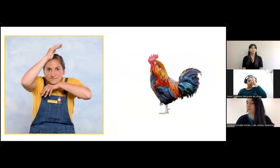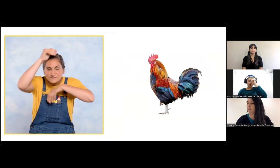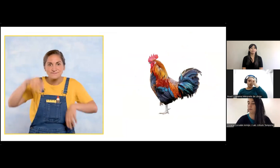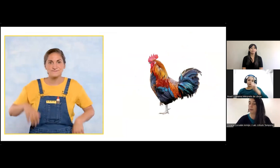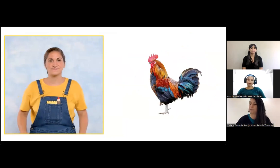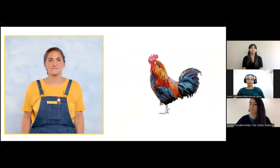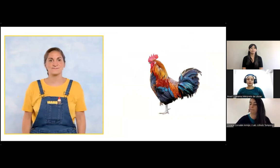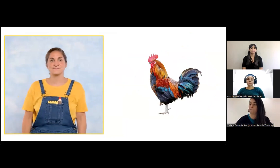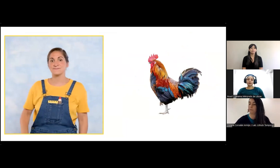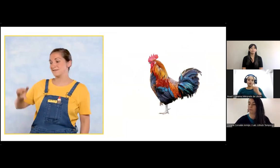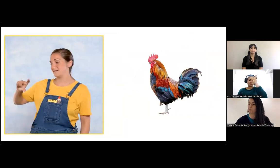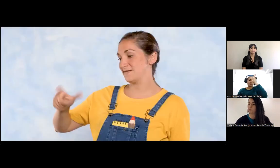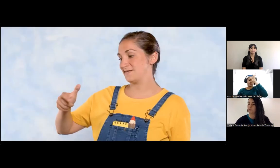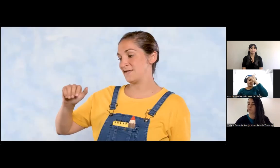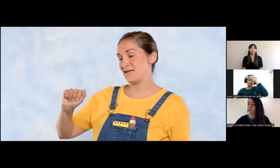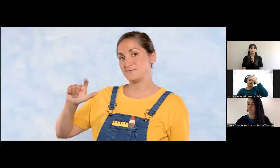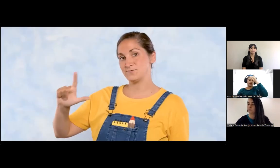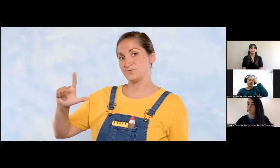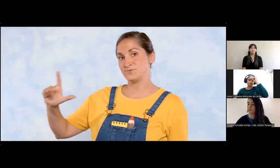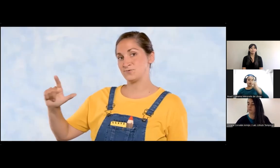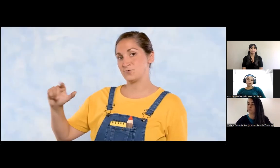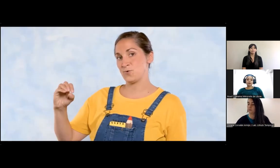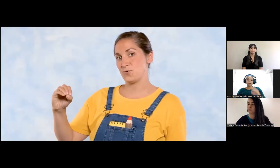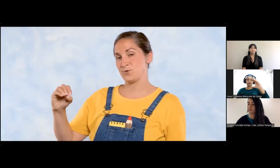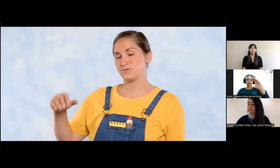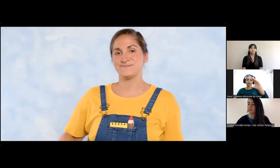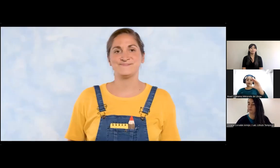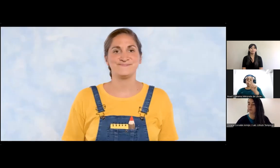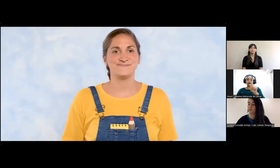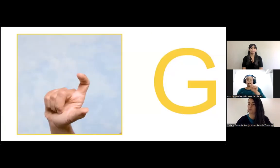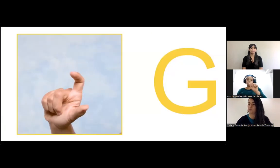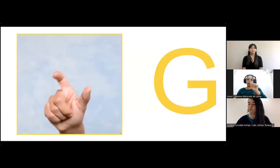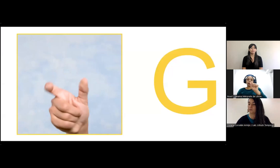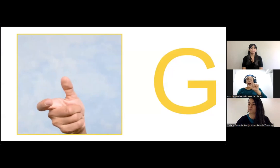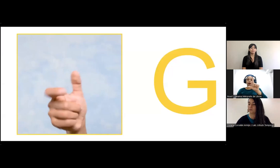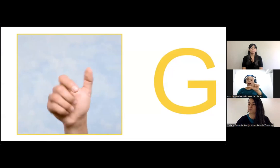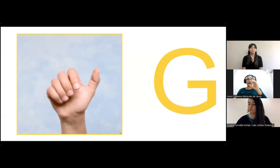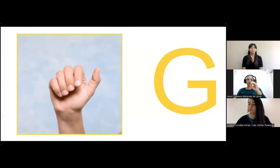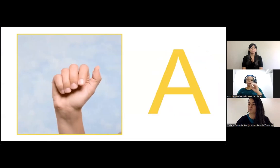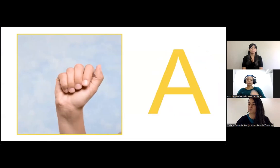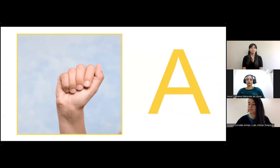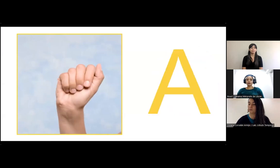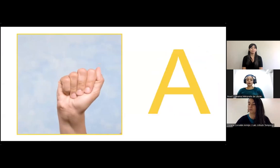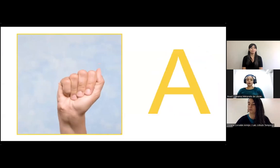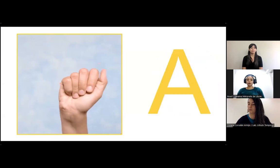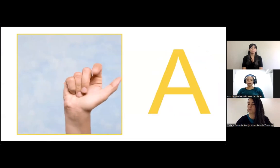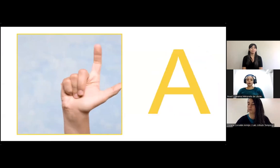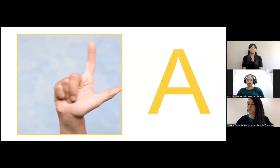Gallo. G, A, L, L, O. G,